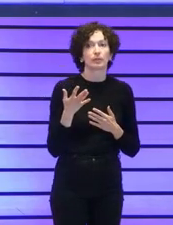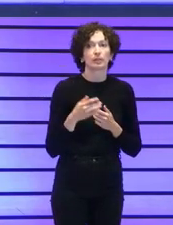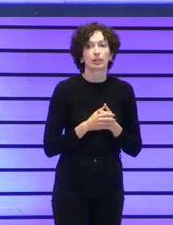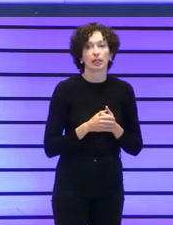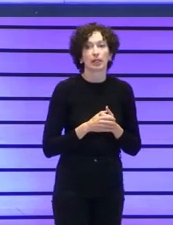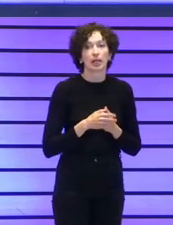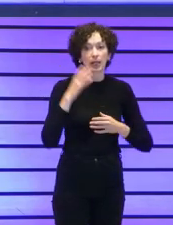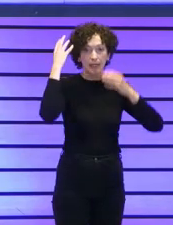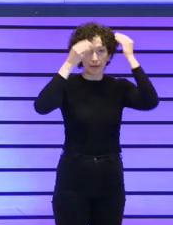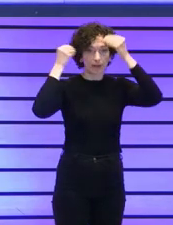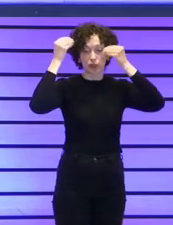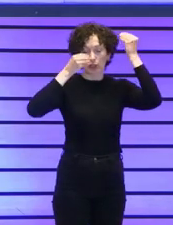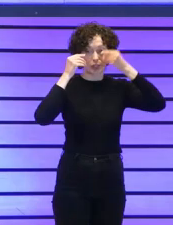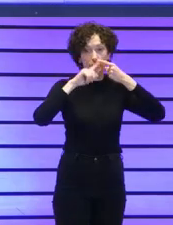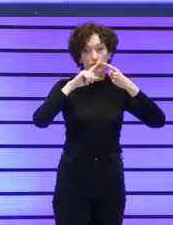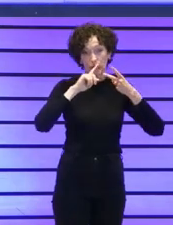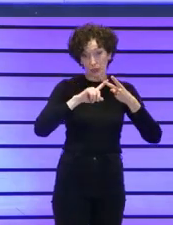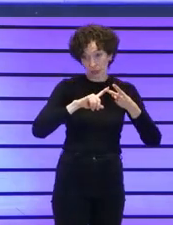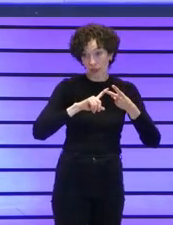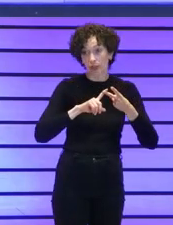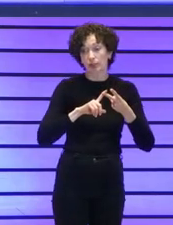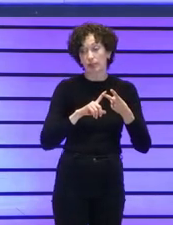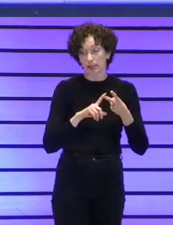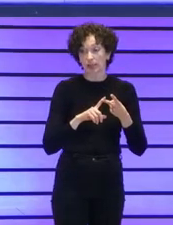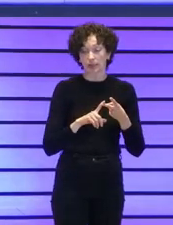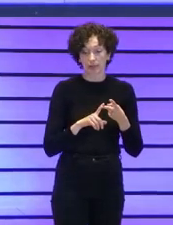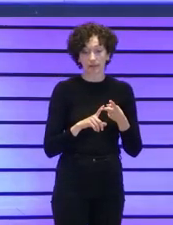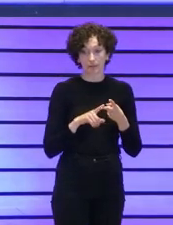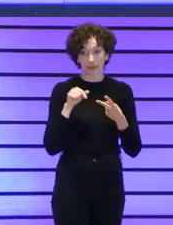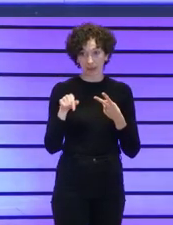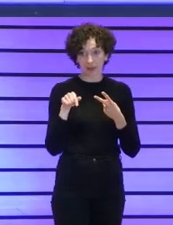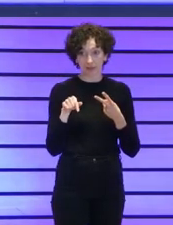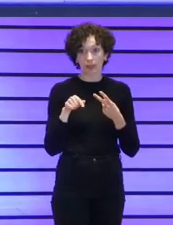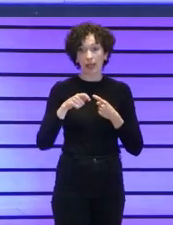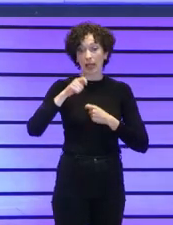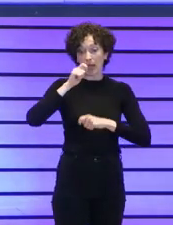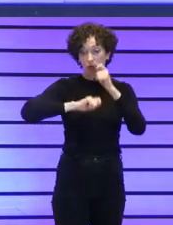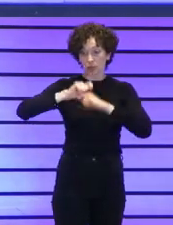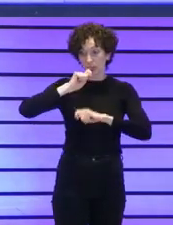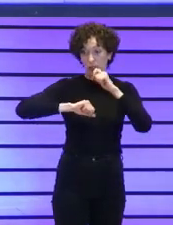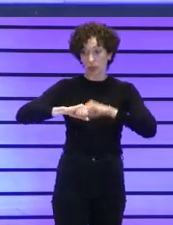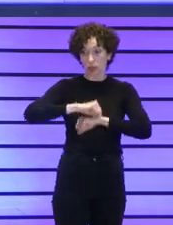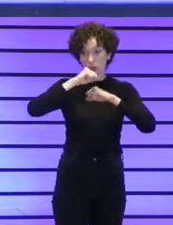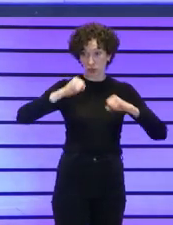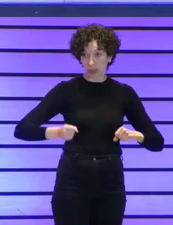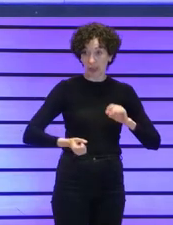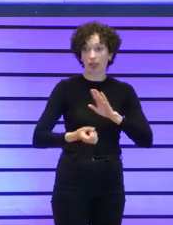dos reflexiones que deberían centrar la construcción de organizaciones sólidas,